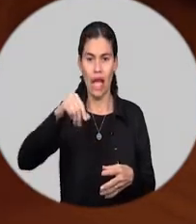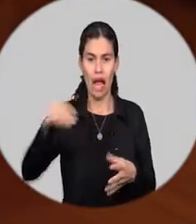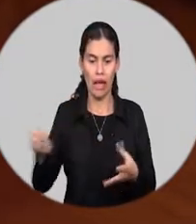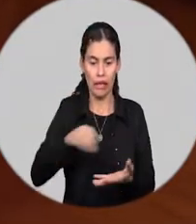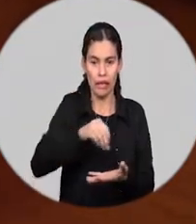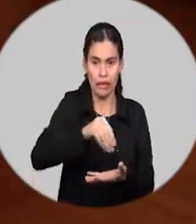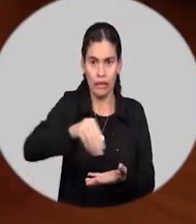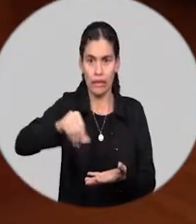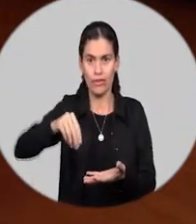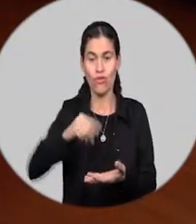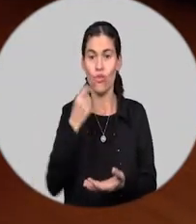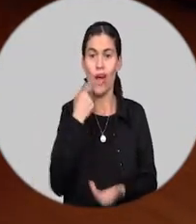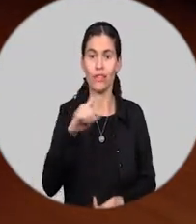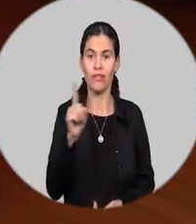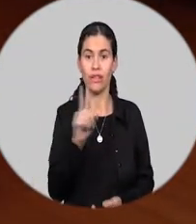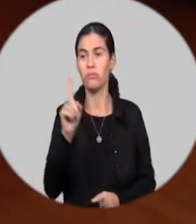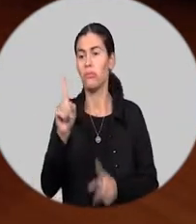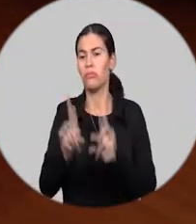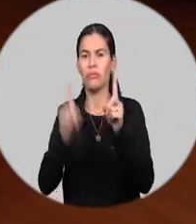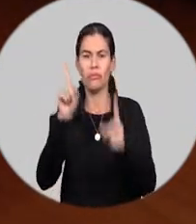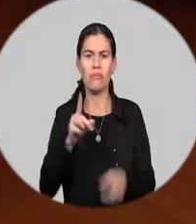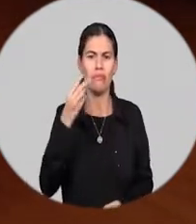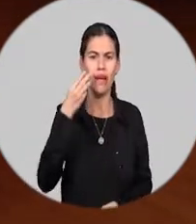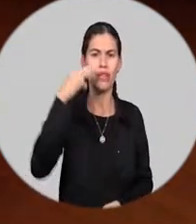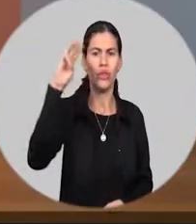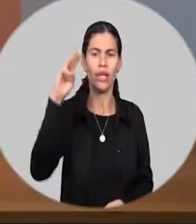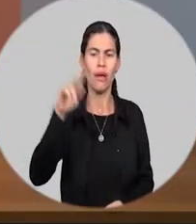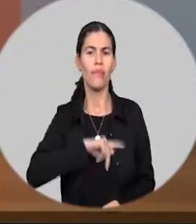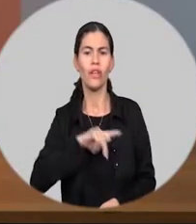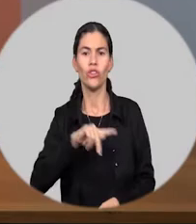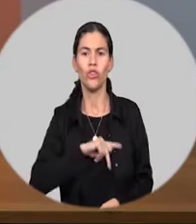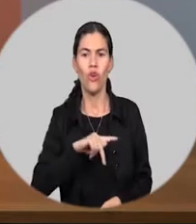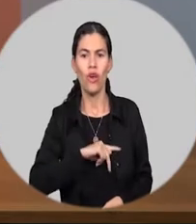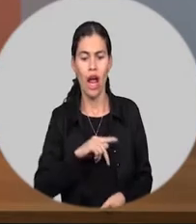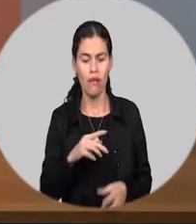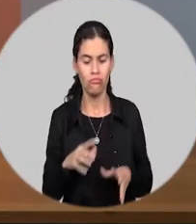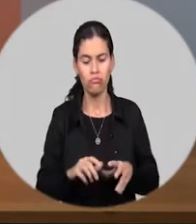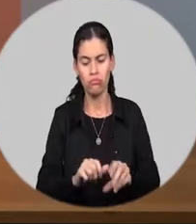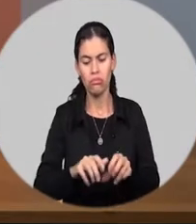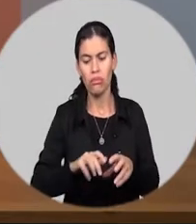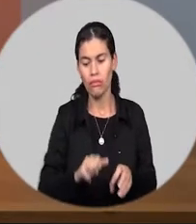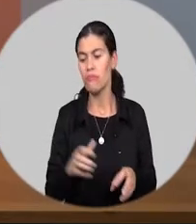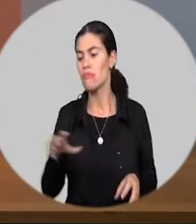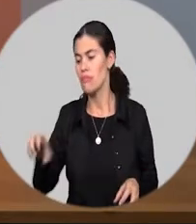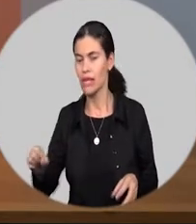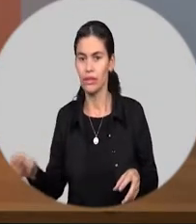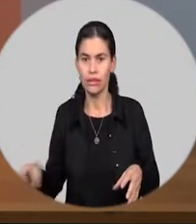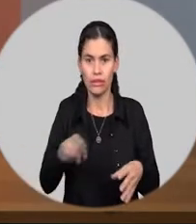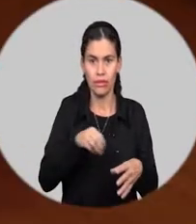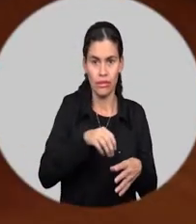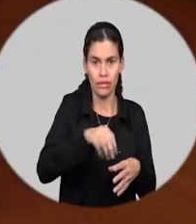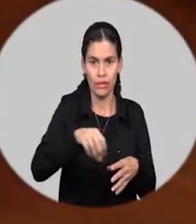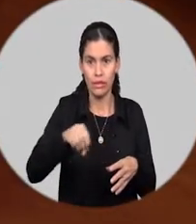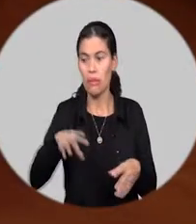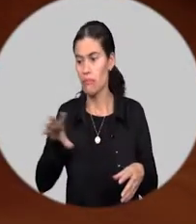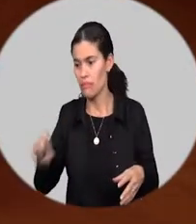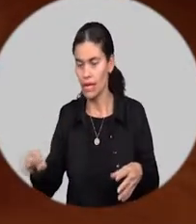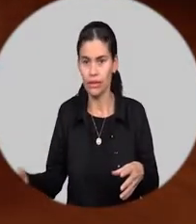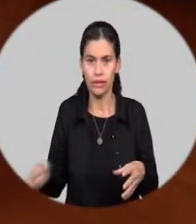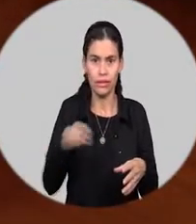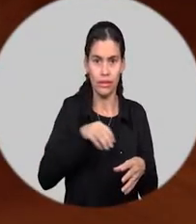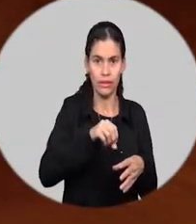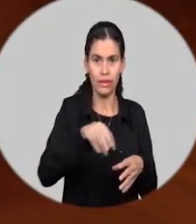¿verdad? Porque normalmente la gente hace las masas y le van agregando harina. Eso no es recomendable porque ya